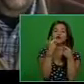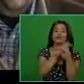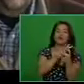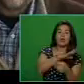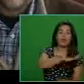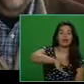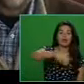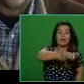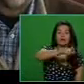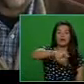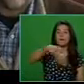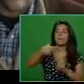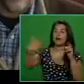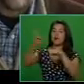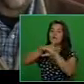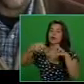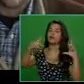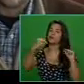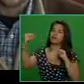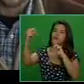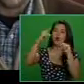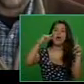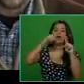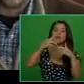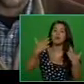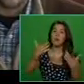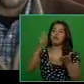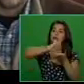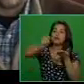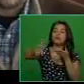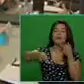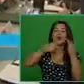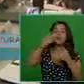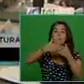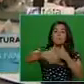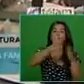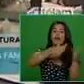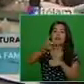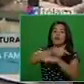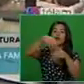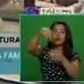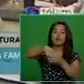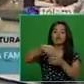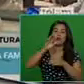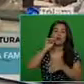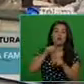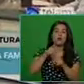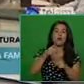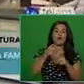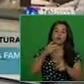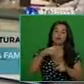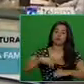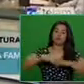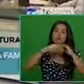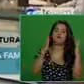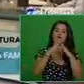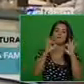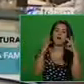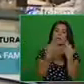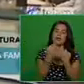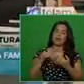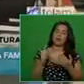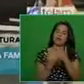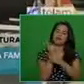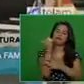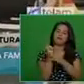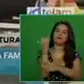gobiernos en la construcción de políticas para la agricultura familiar. En el Ministerio de Agricultura de la Nación se va a realizar una